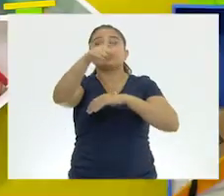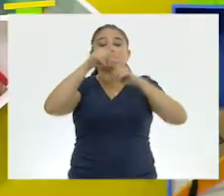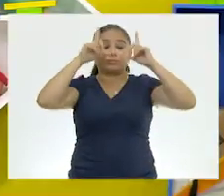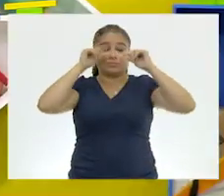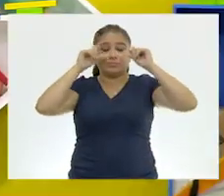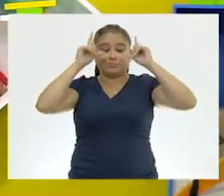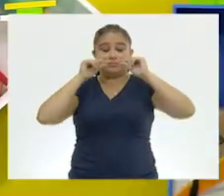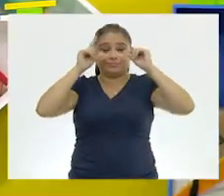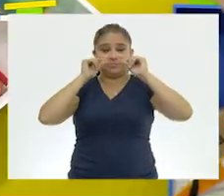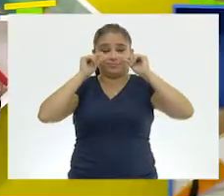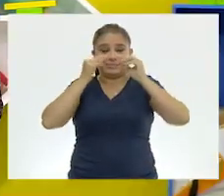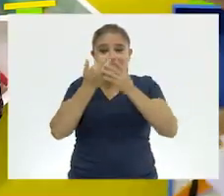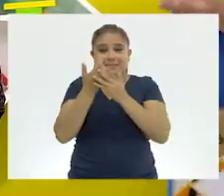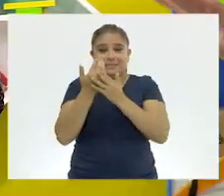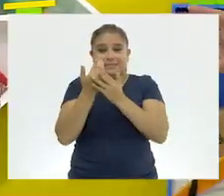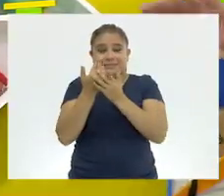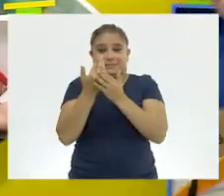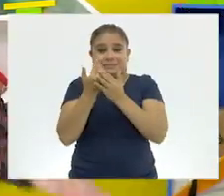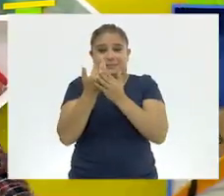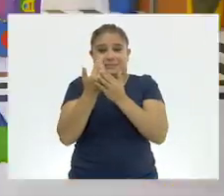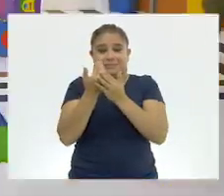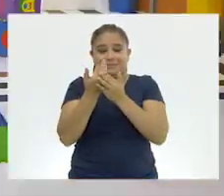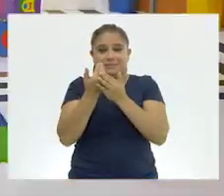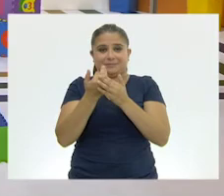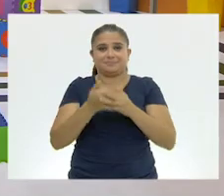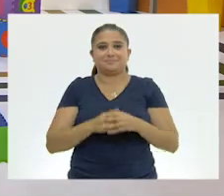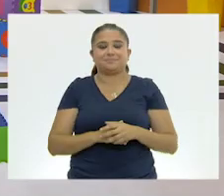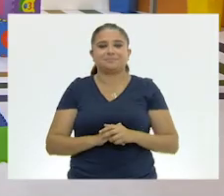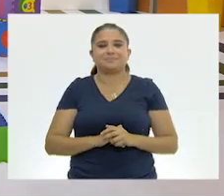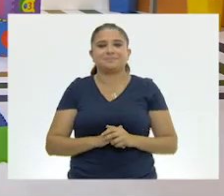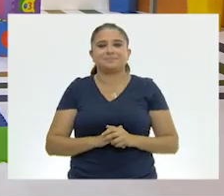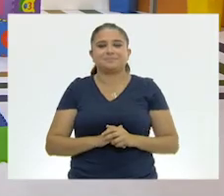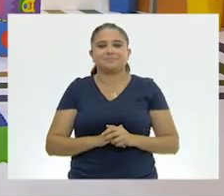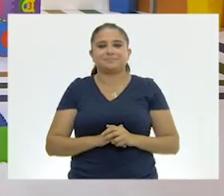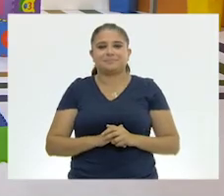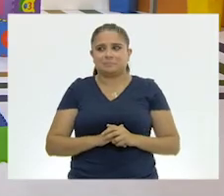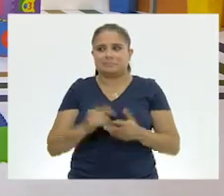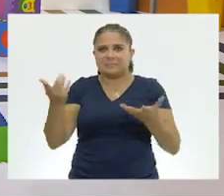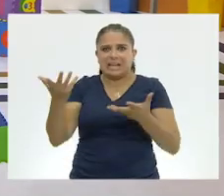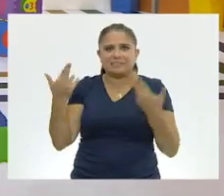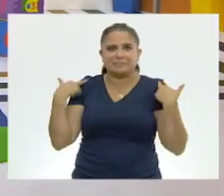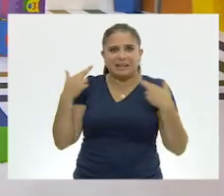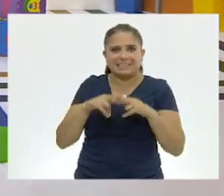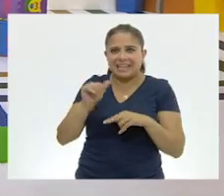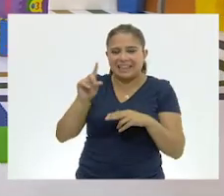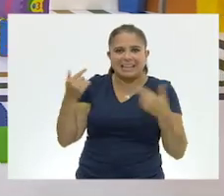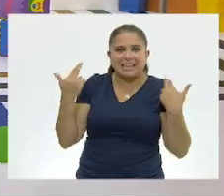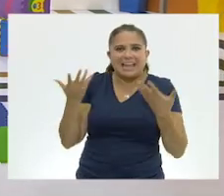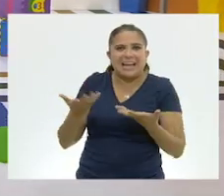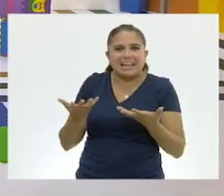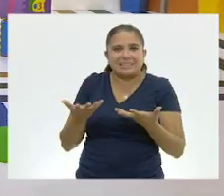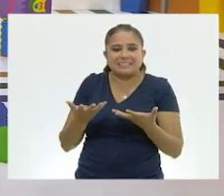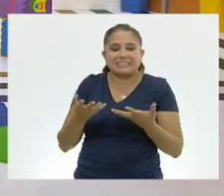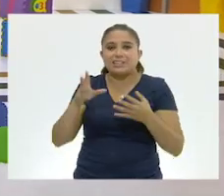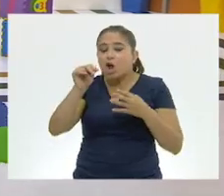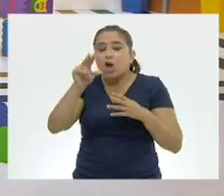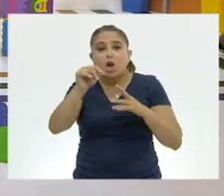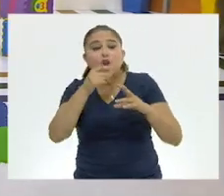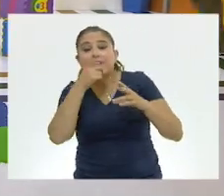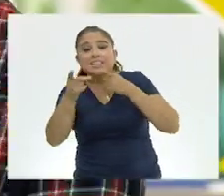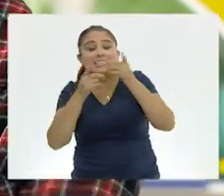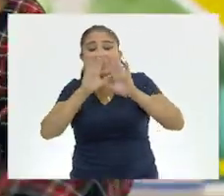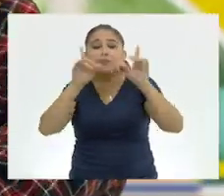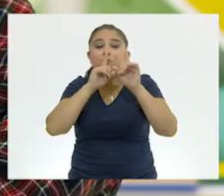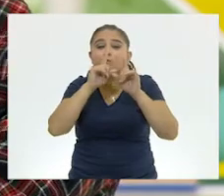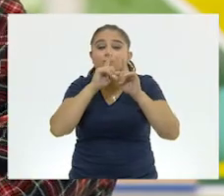también ojos cerrados, ¿eh? No nos digan dónde está. ¿Qué estará haciendo la maestra Adri? ¿Quién sabe? Pero mira, ese chismoso. No nos digas. Que no nos